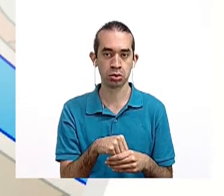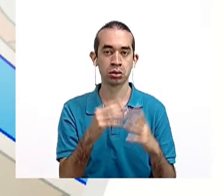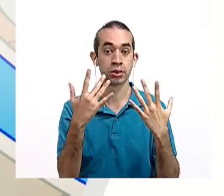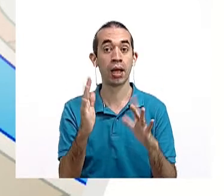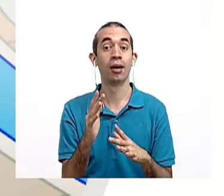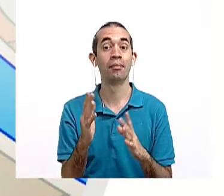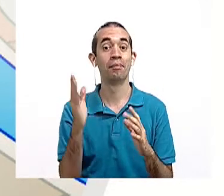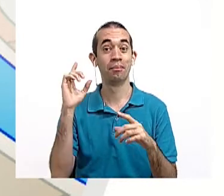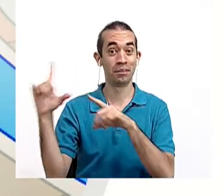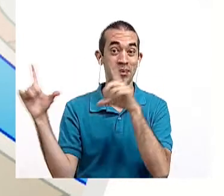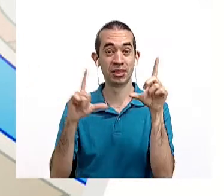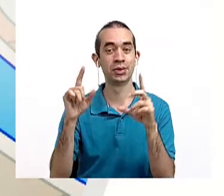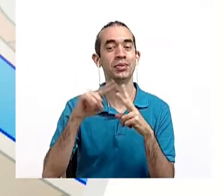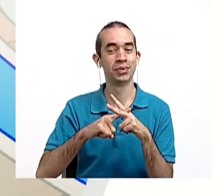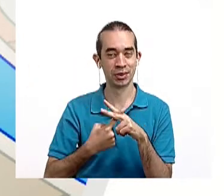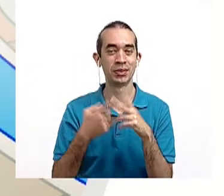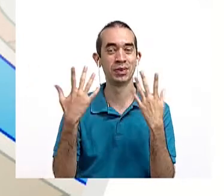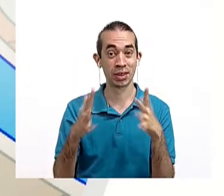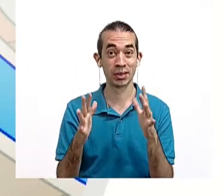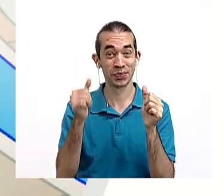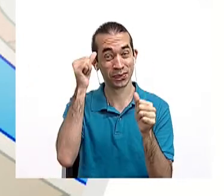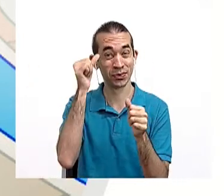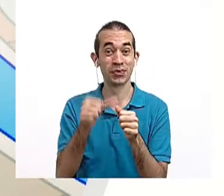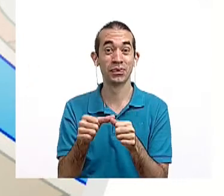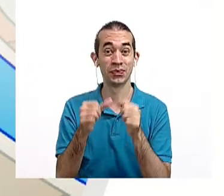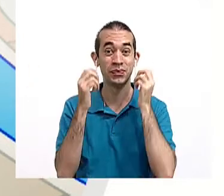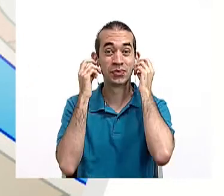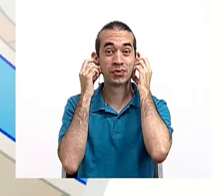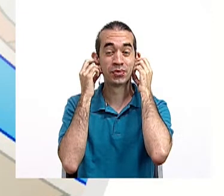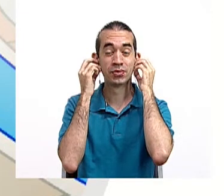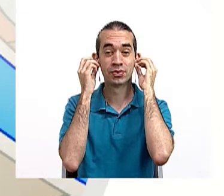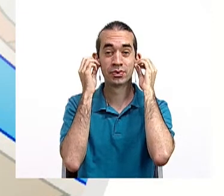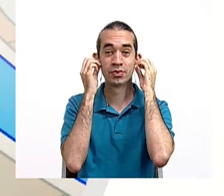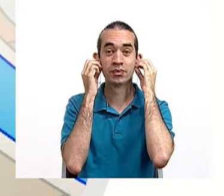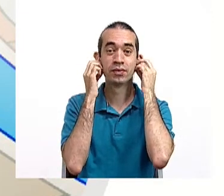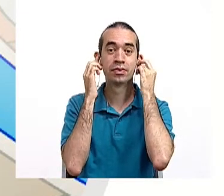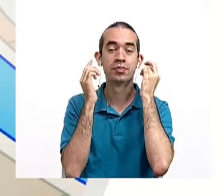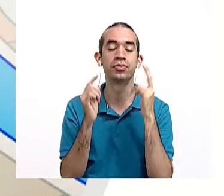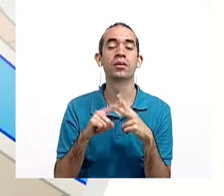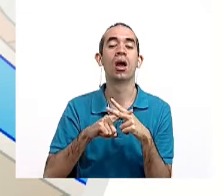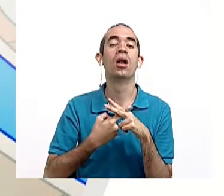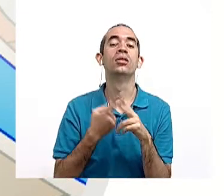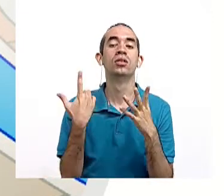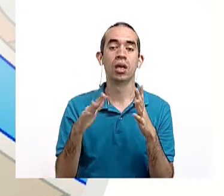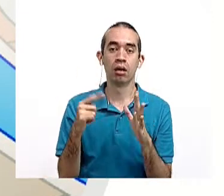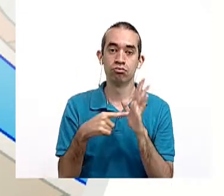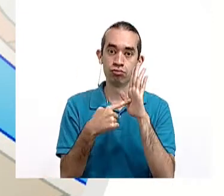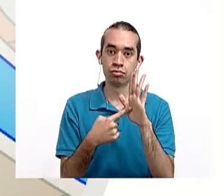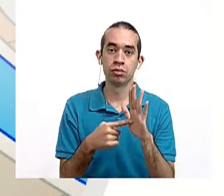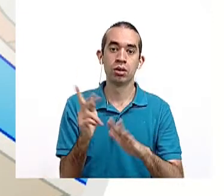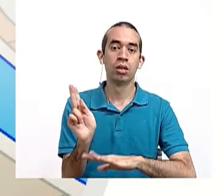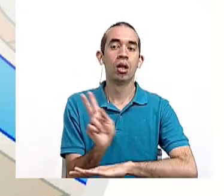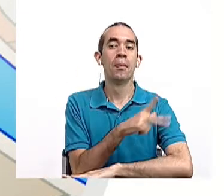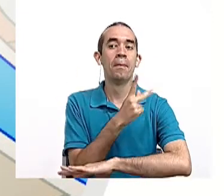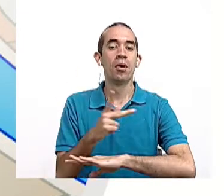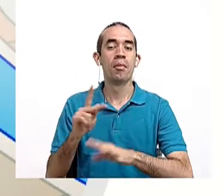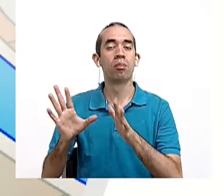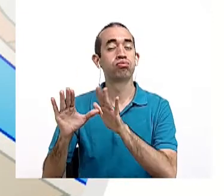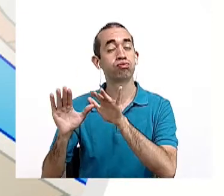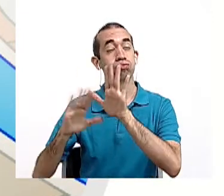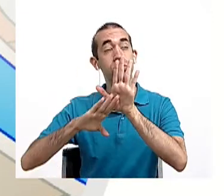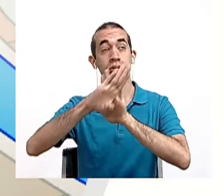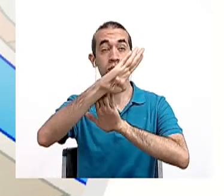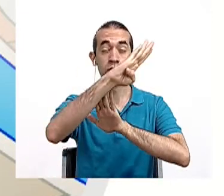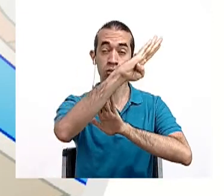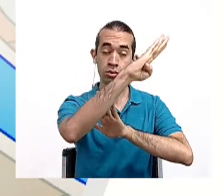la presentación inicial. ¿Recuerdan? Al inicio mostramos con el poema Vuelo Supremo